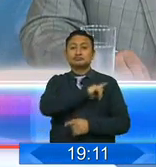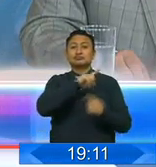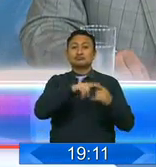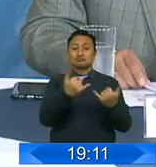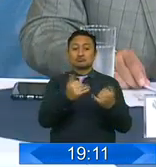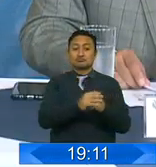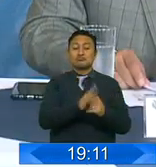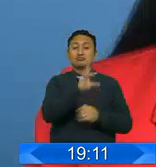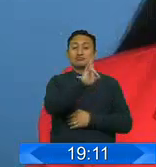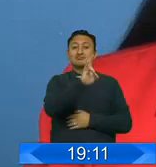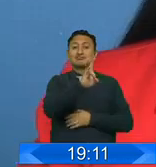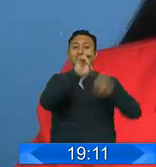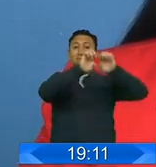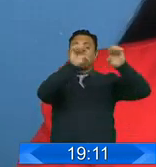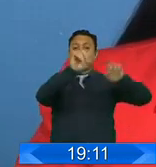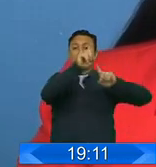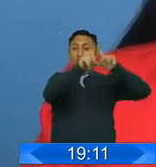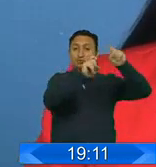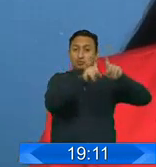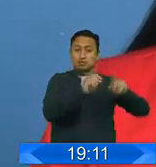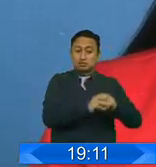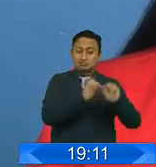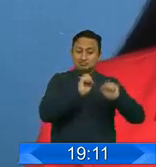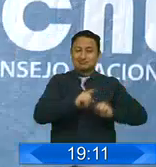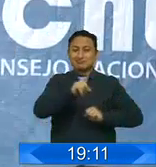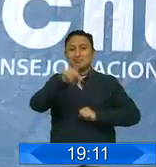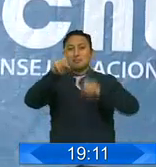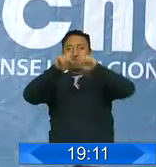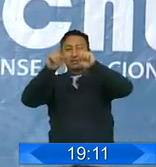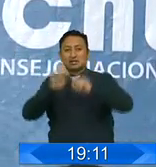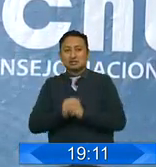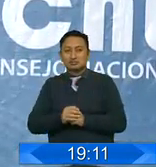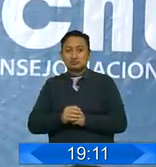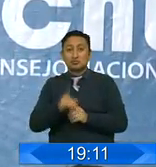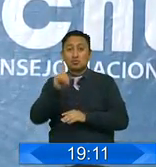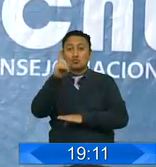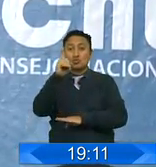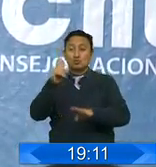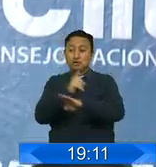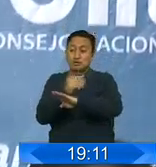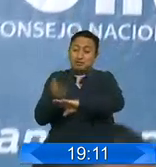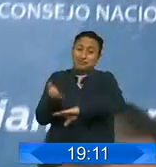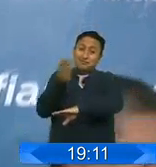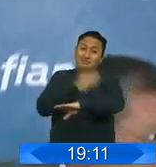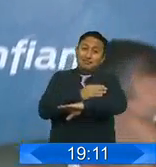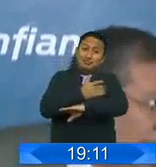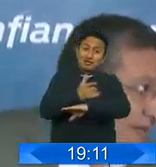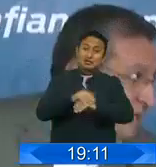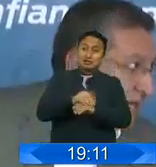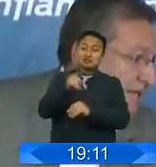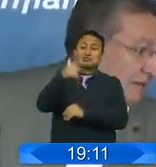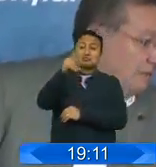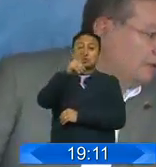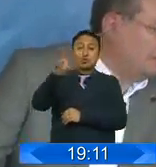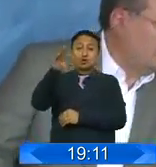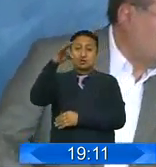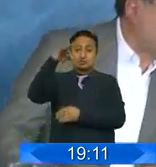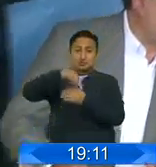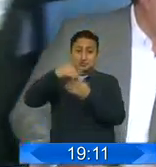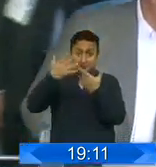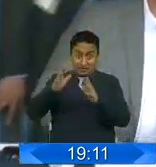inscrito 7 encuestadoras y 8 empresas que dan pronósticos, quienes una hora antes del cierre de las elecciones del próximo 24 de